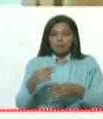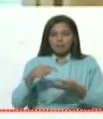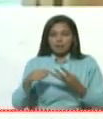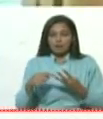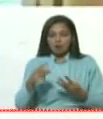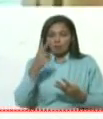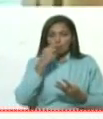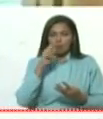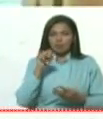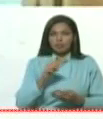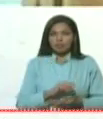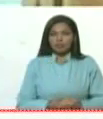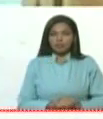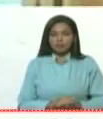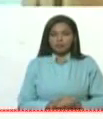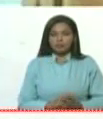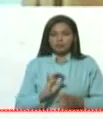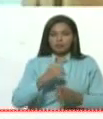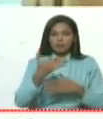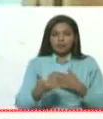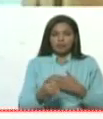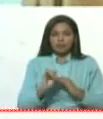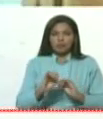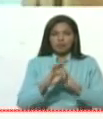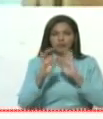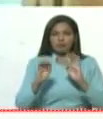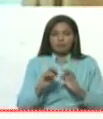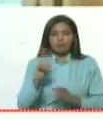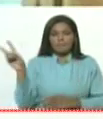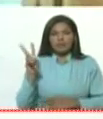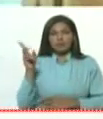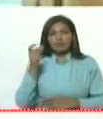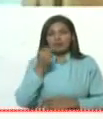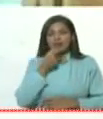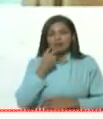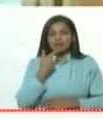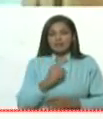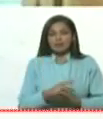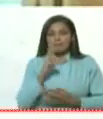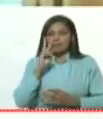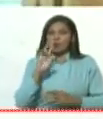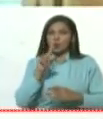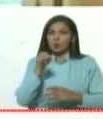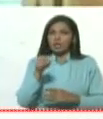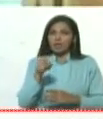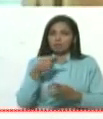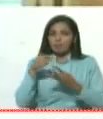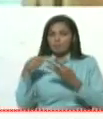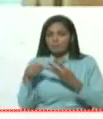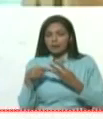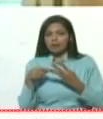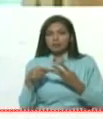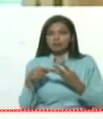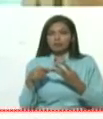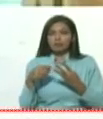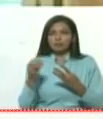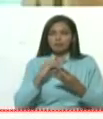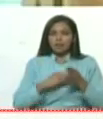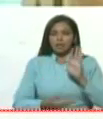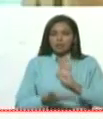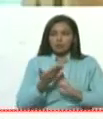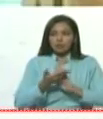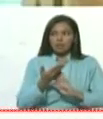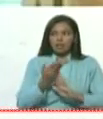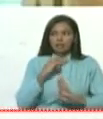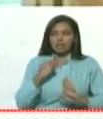Pobres, este plan bien bello de la misión Venezuela Bella. Bueno, fíjense ustedes, tenemos muchas otras cosas importantes